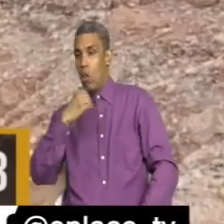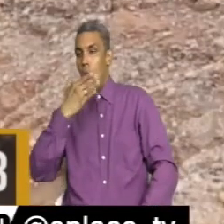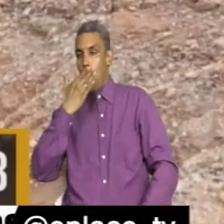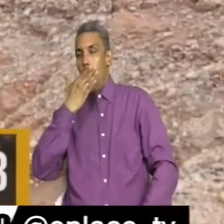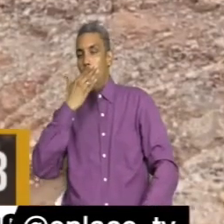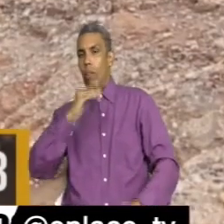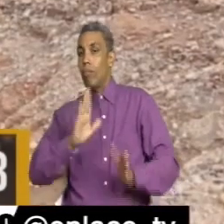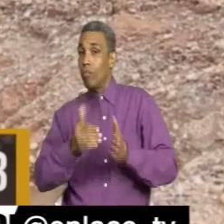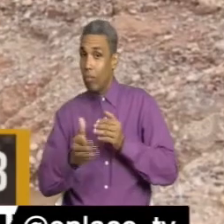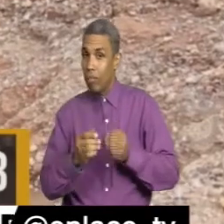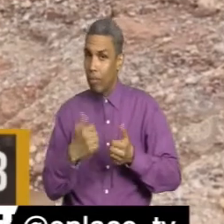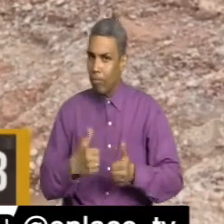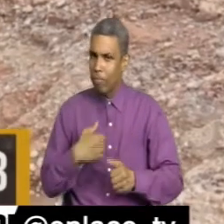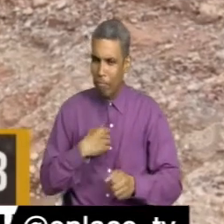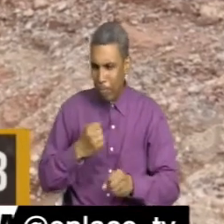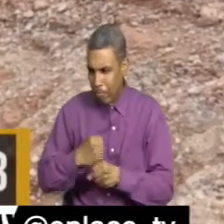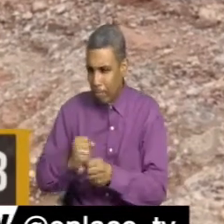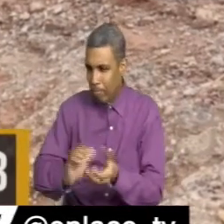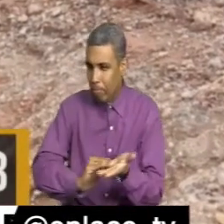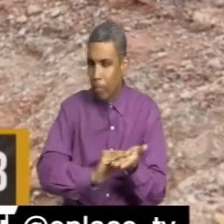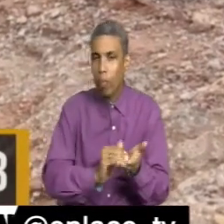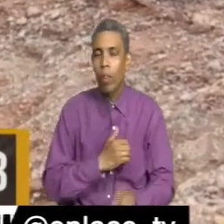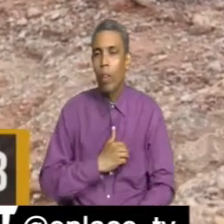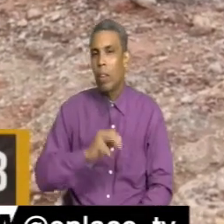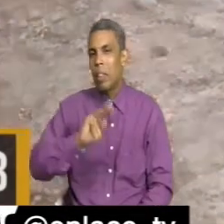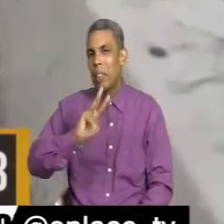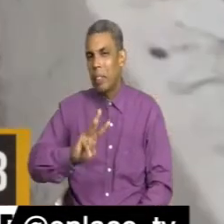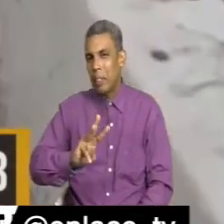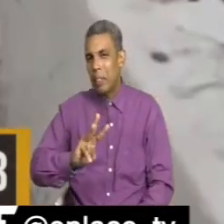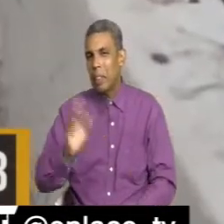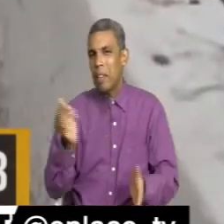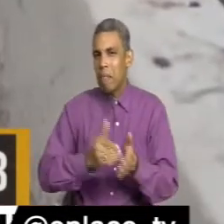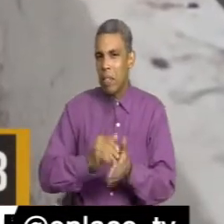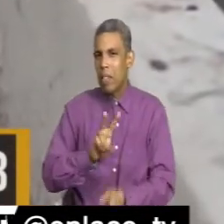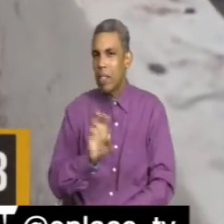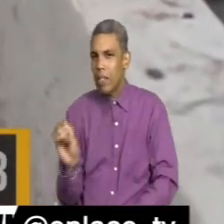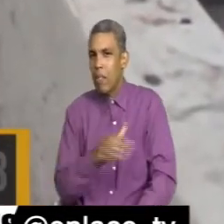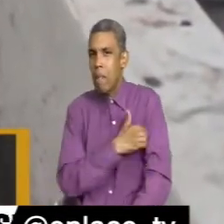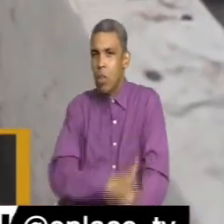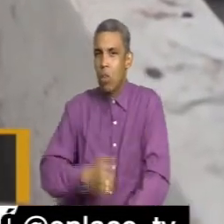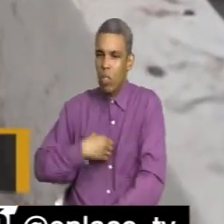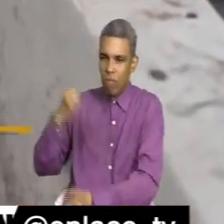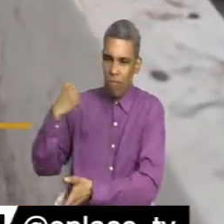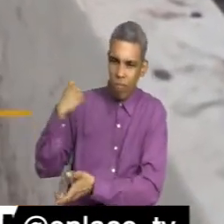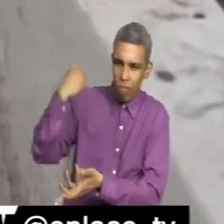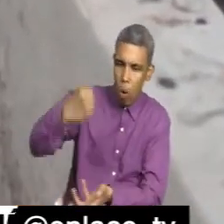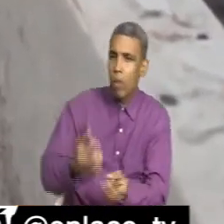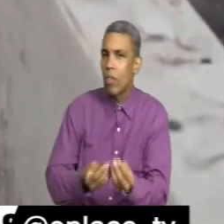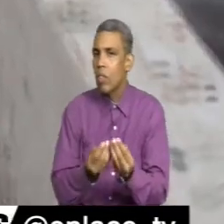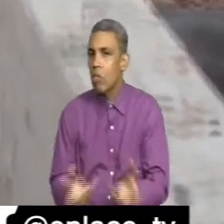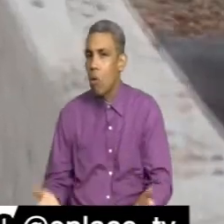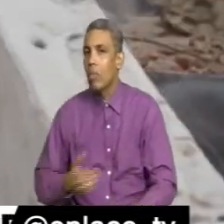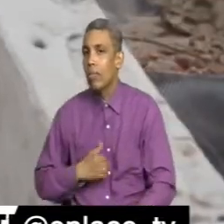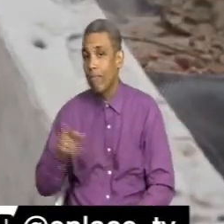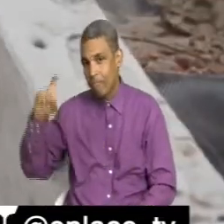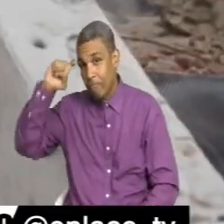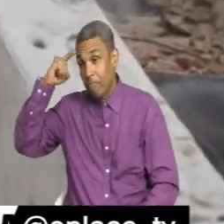tiempo. 3.731 millones de pesos se invierten en los trabajos, recursos provenientes de